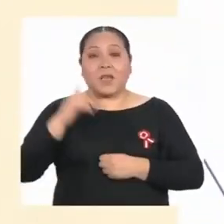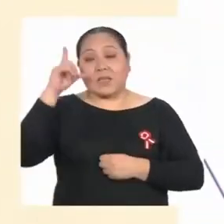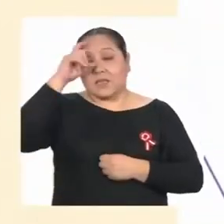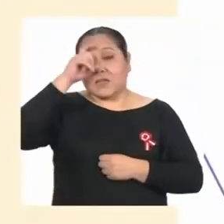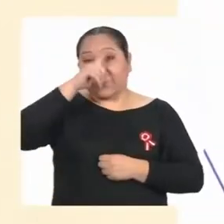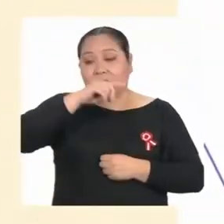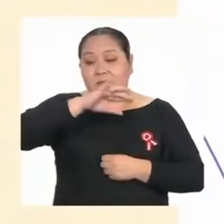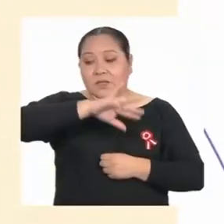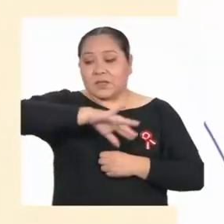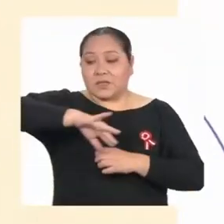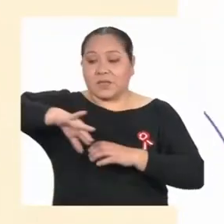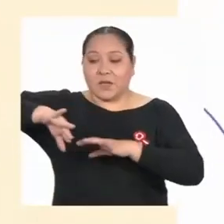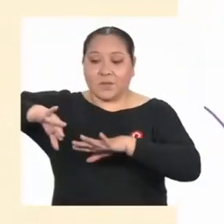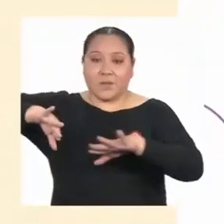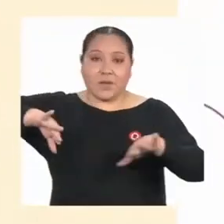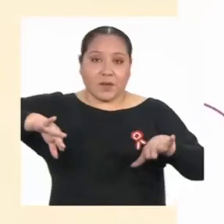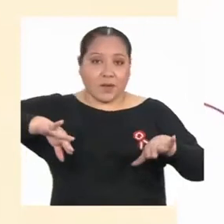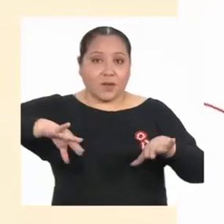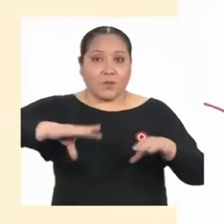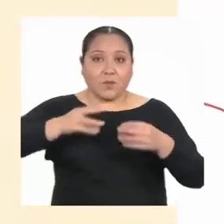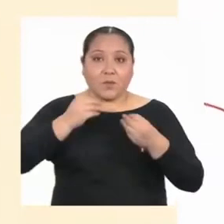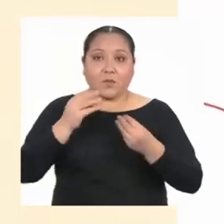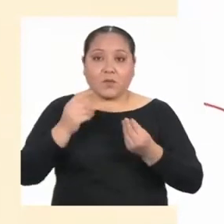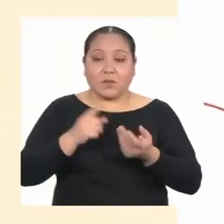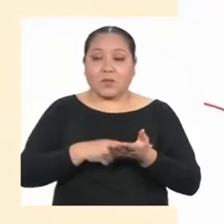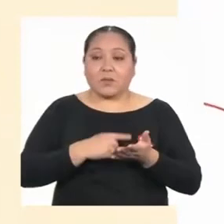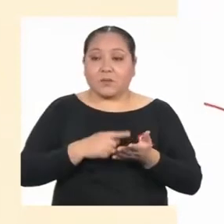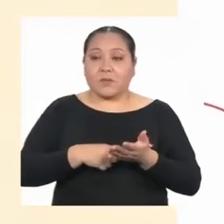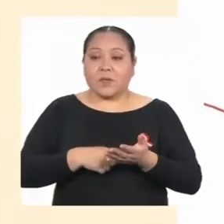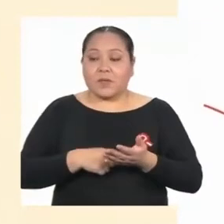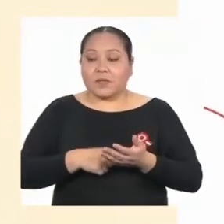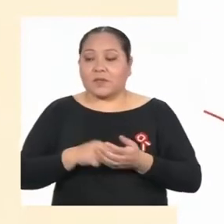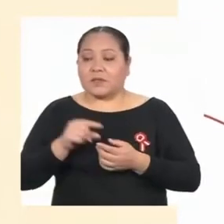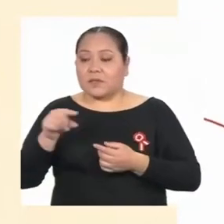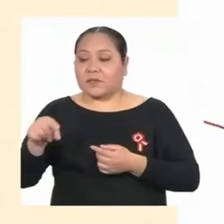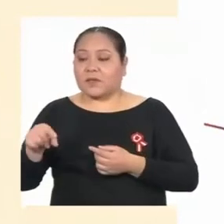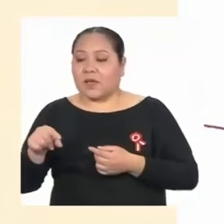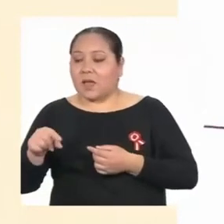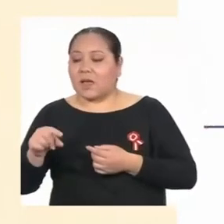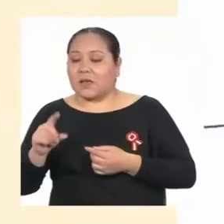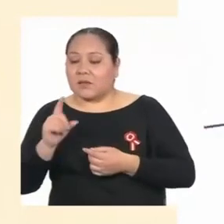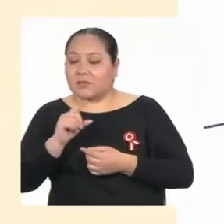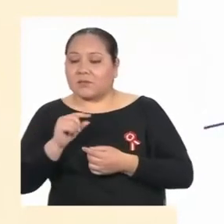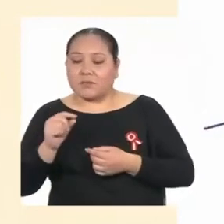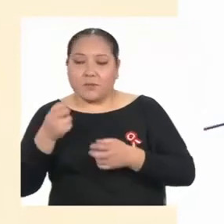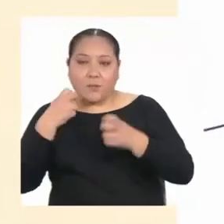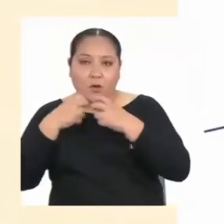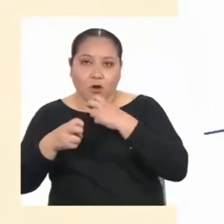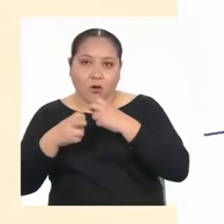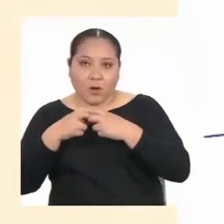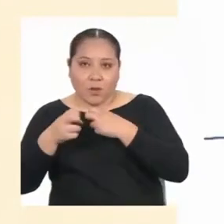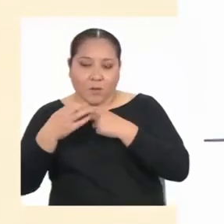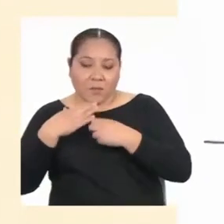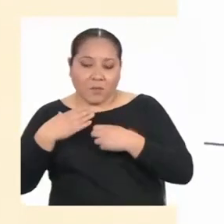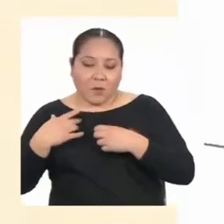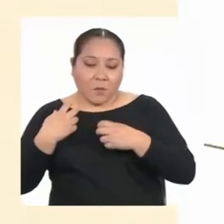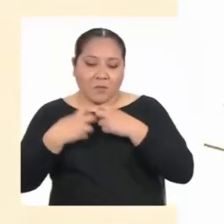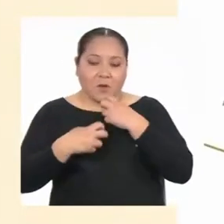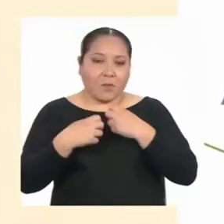difícil separar muchas veces la paja del trigo. Pero llegado a